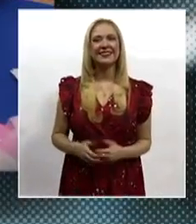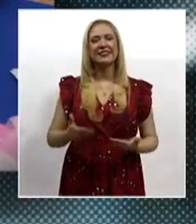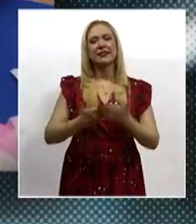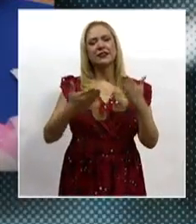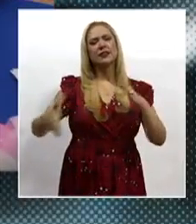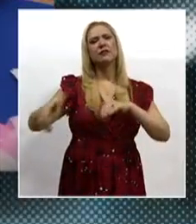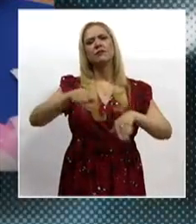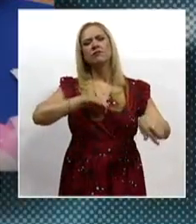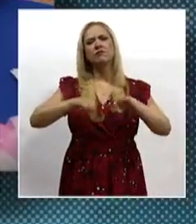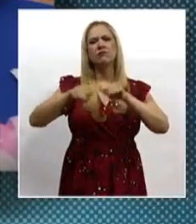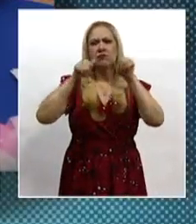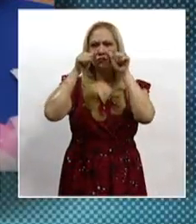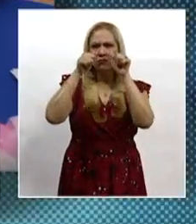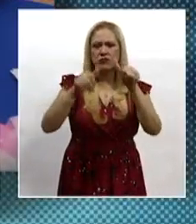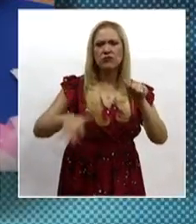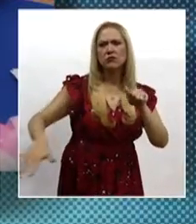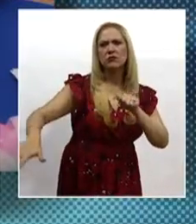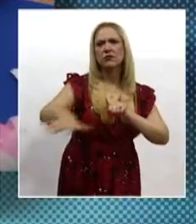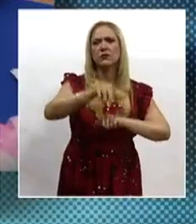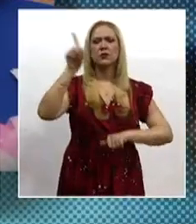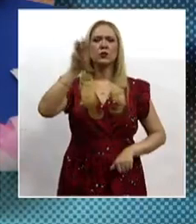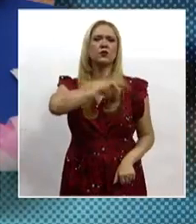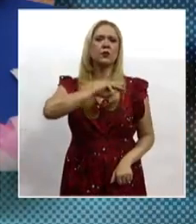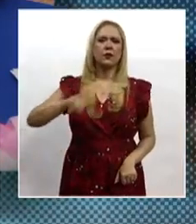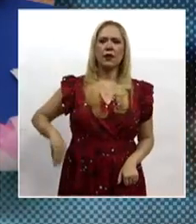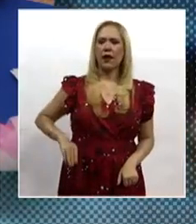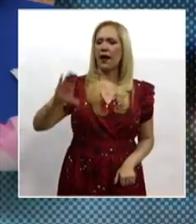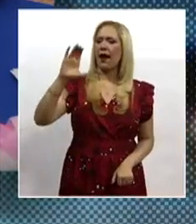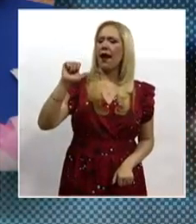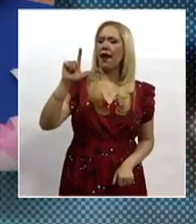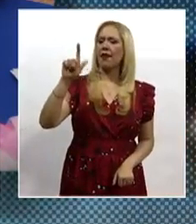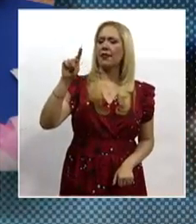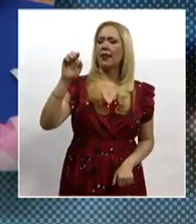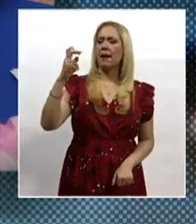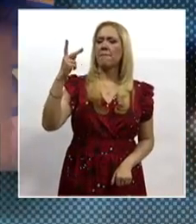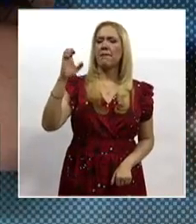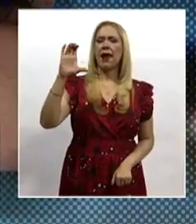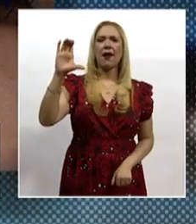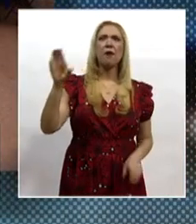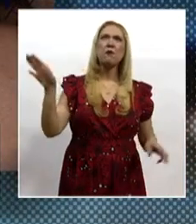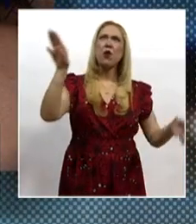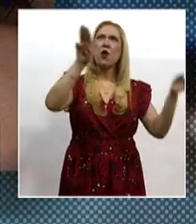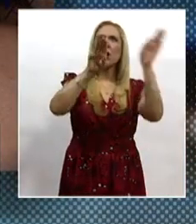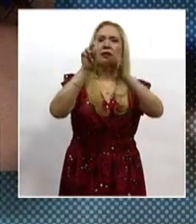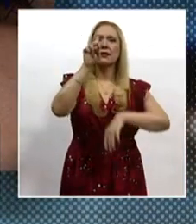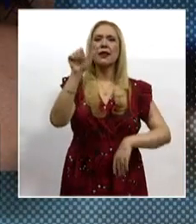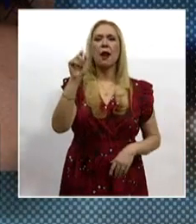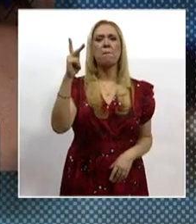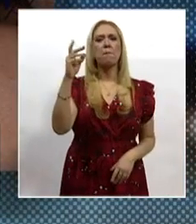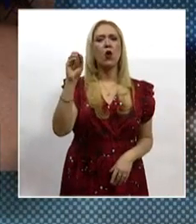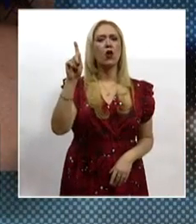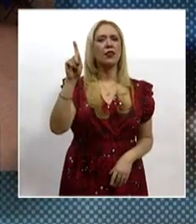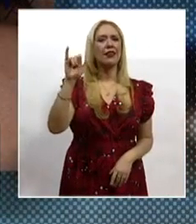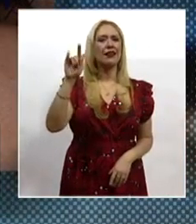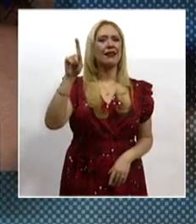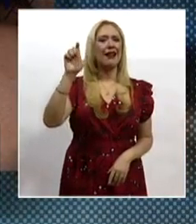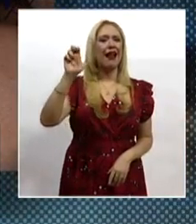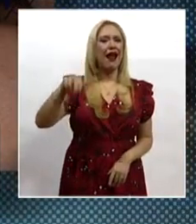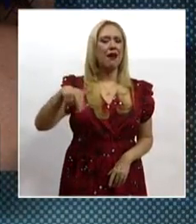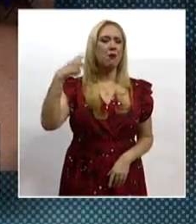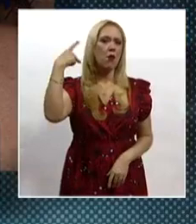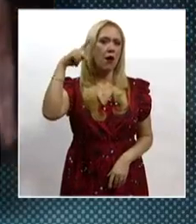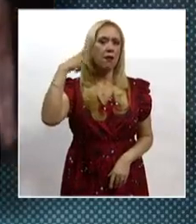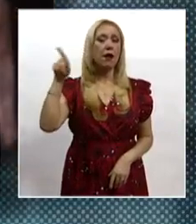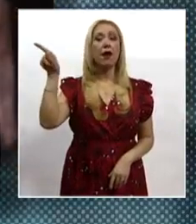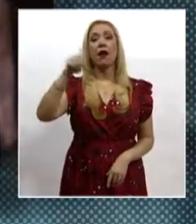jornada de atención ciudadana en el municipio de Caltepec, en la Sierra de Zapotitlán, personal del Poder Judicial de Puebla capacitó a